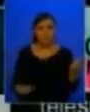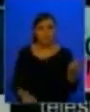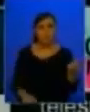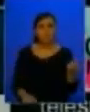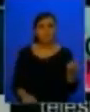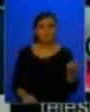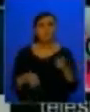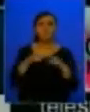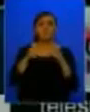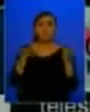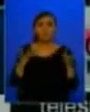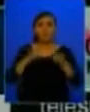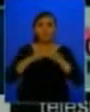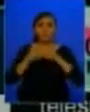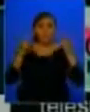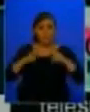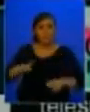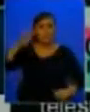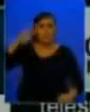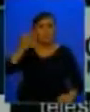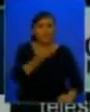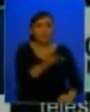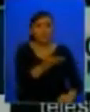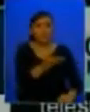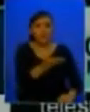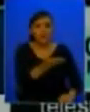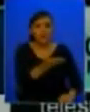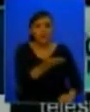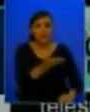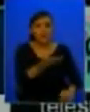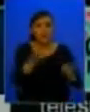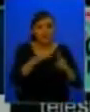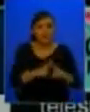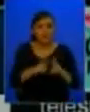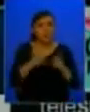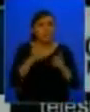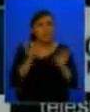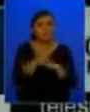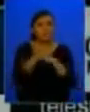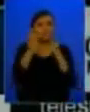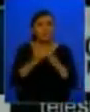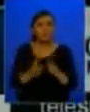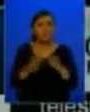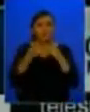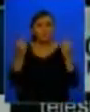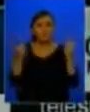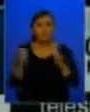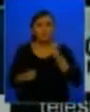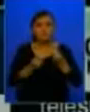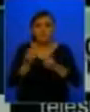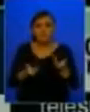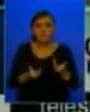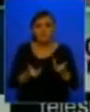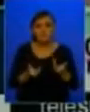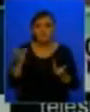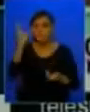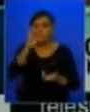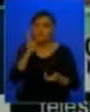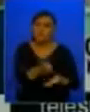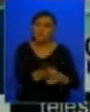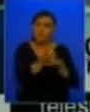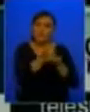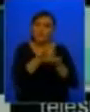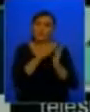resultar afectado, incluso la policía, porque esto acaba con el servicio público. Entonces ellos nos van a buscar para solicitar